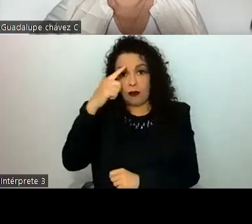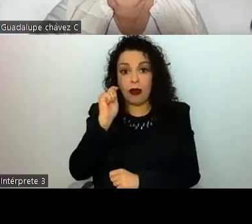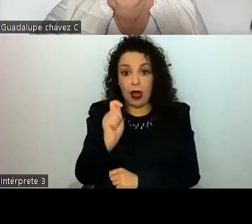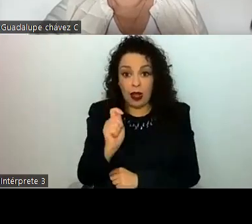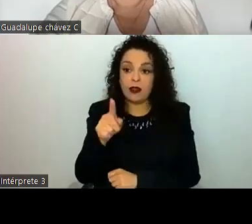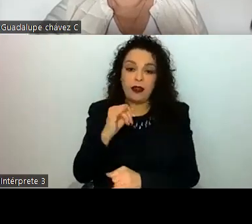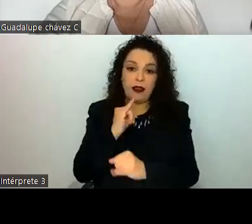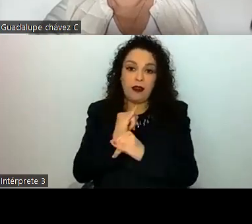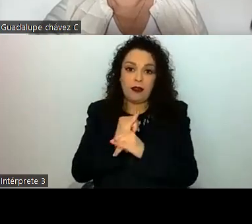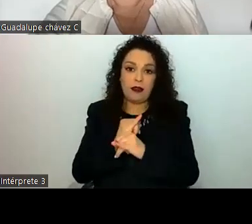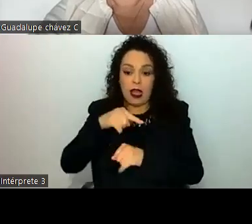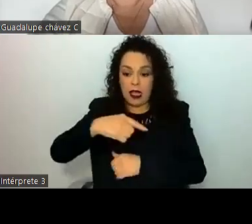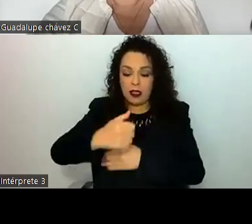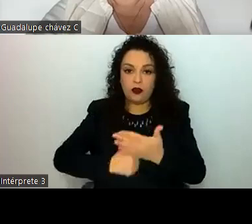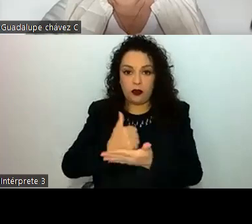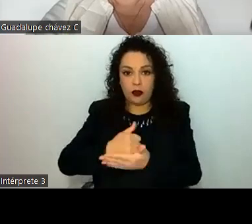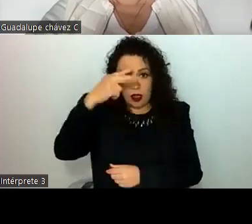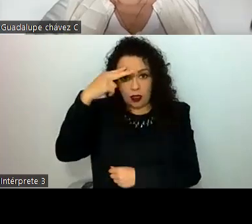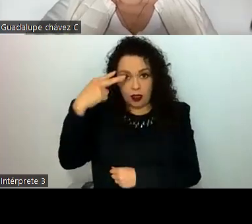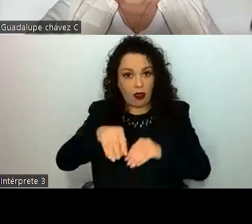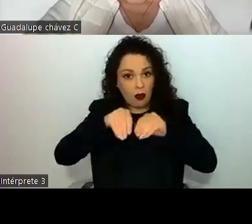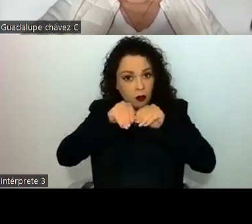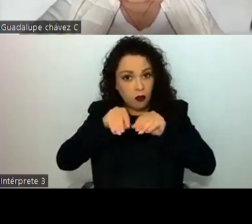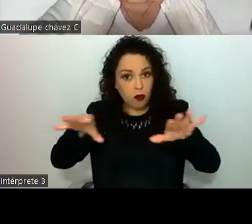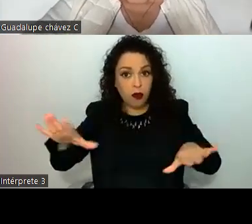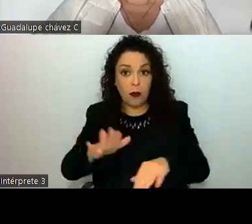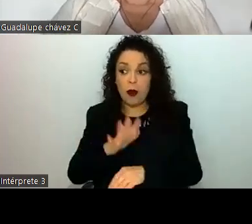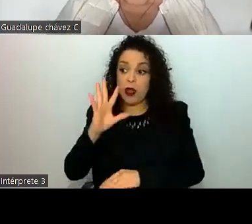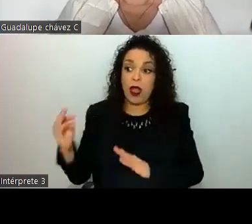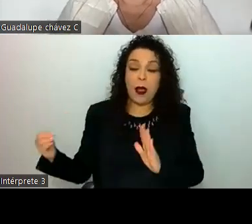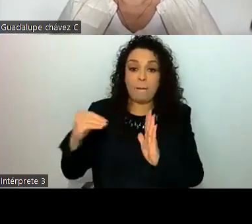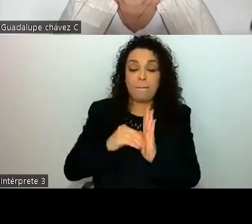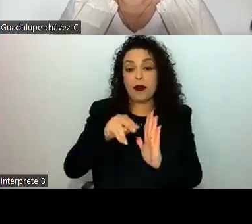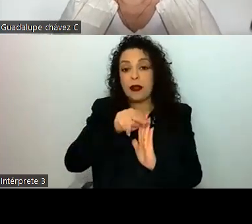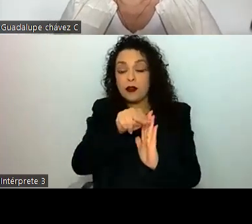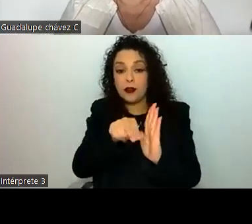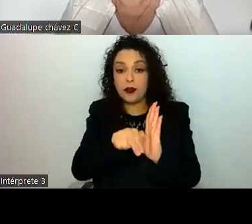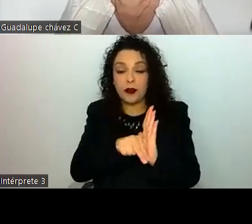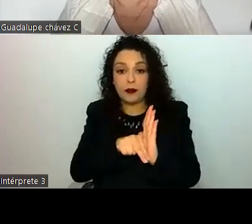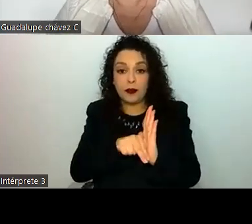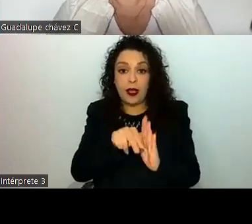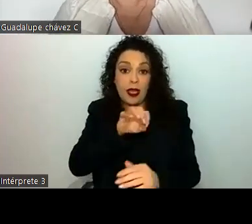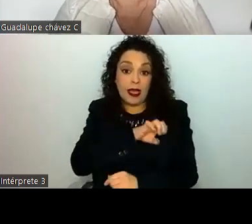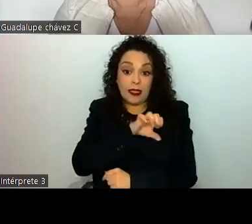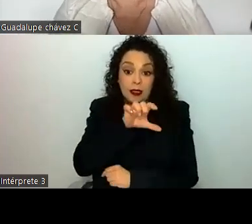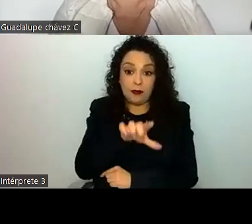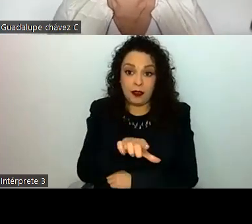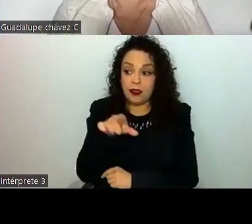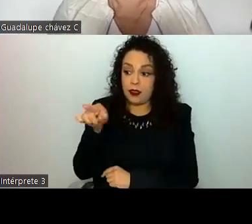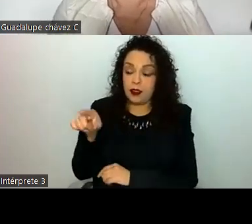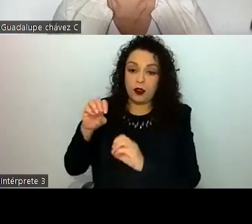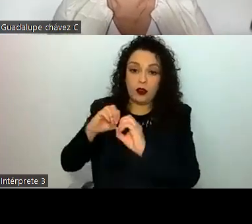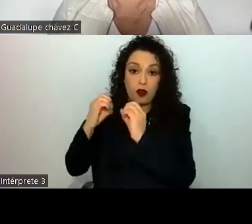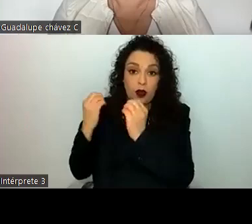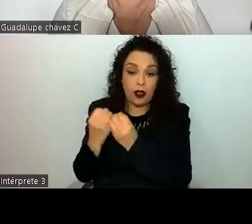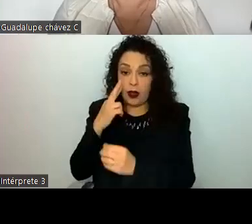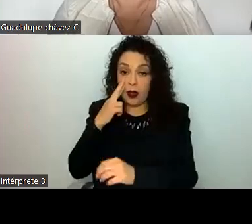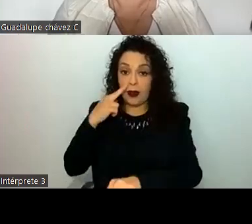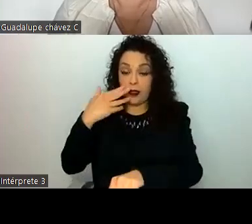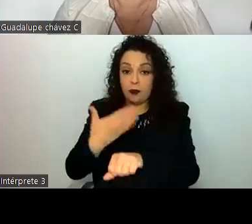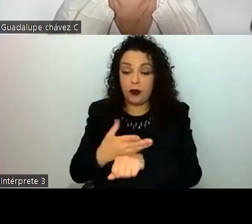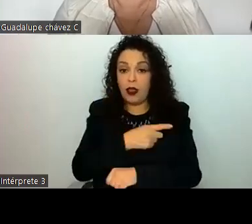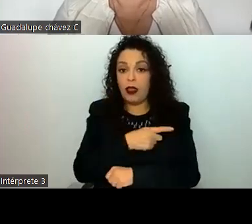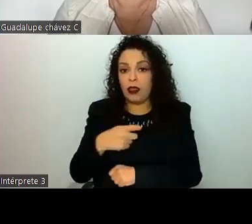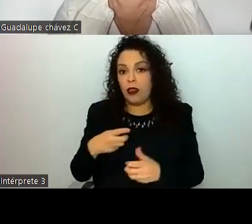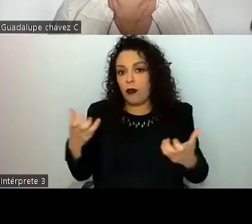México, por lo que al tratarse de una normativa especial en la materia, el órgano especializado responsable de coordinar la política